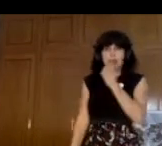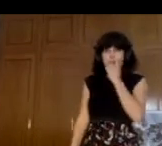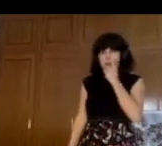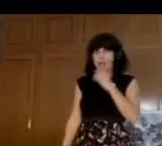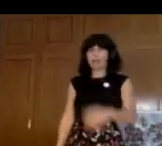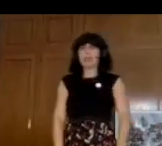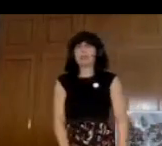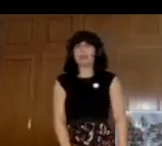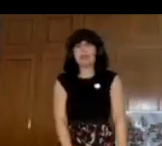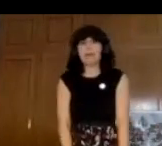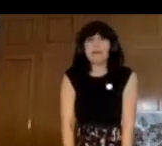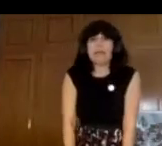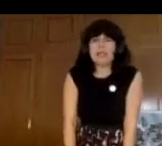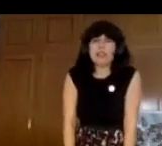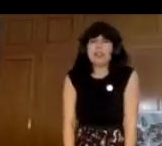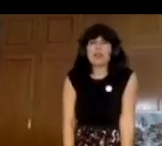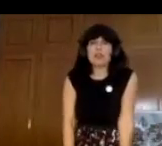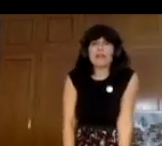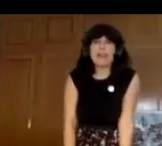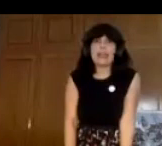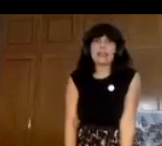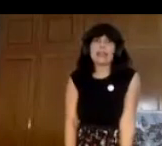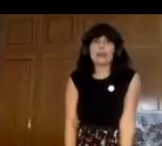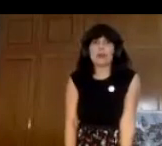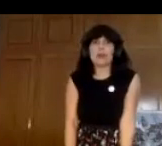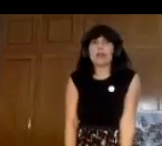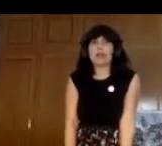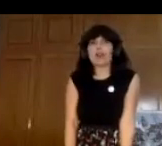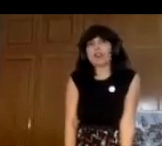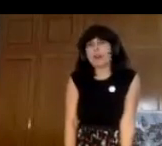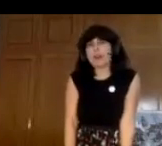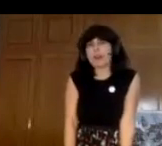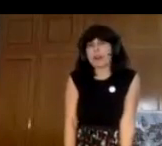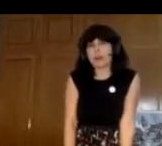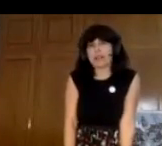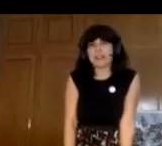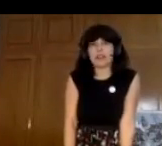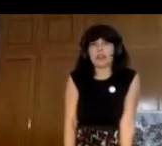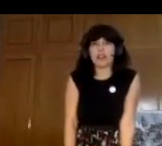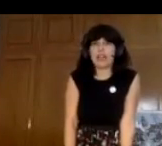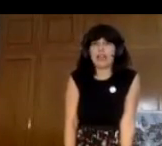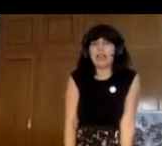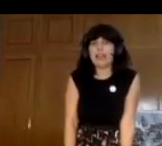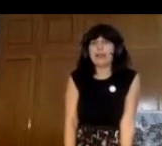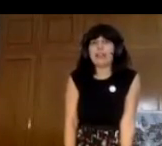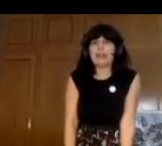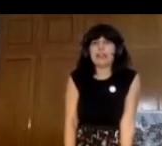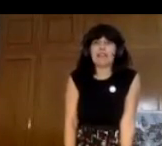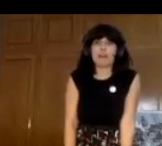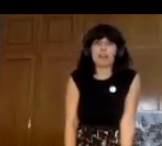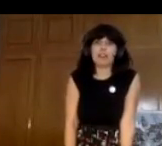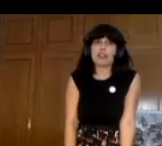utilizaban blogs para contar su vida. Y entonces lo que sucede es que como no había control sobre los blogs porque se desconocían, empieza a